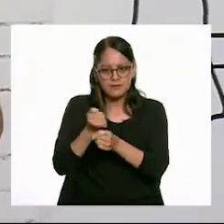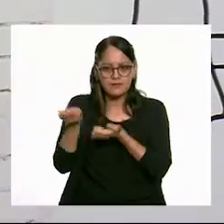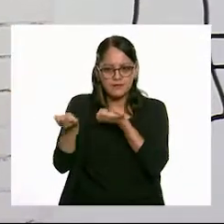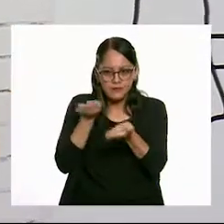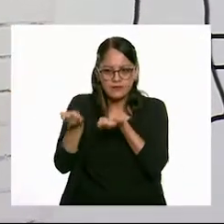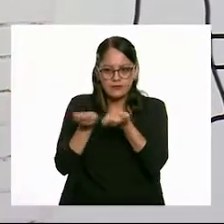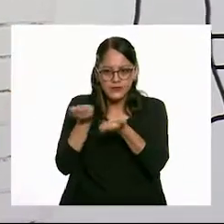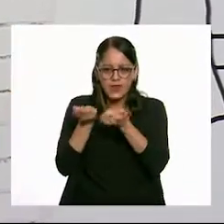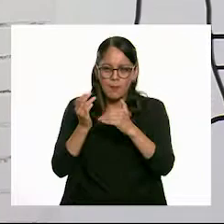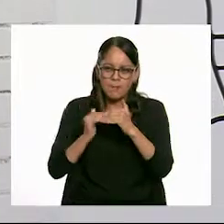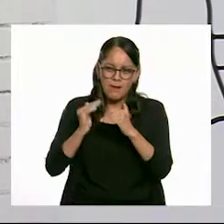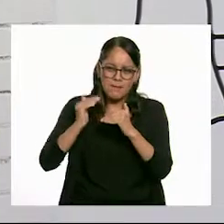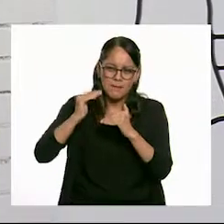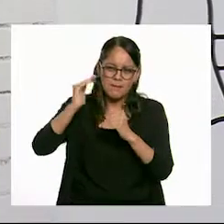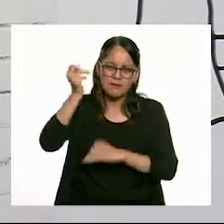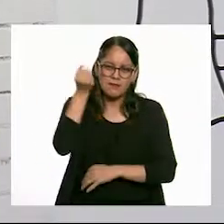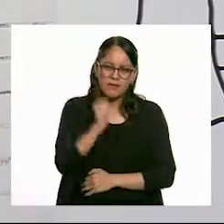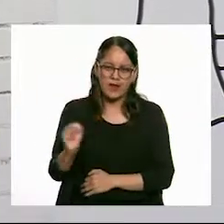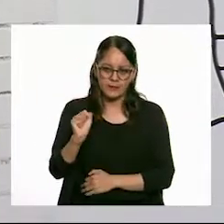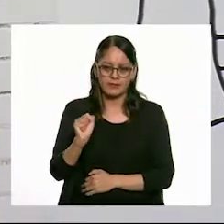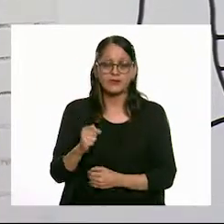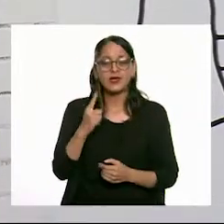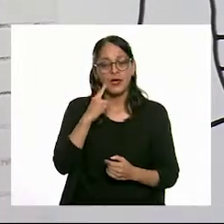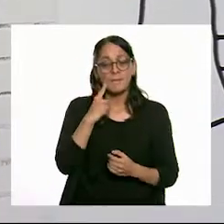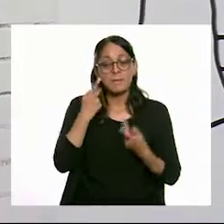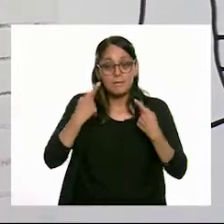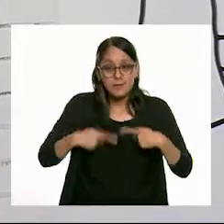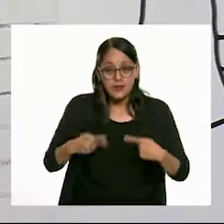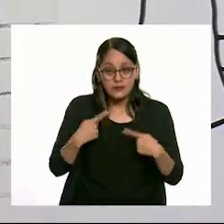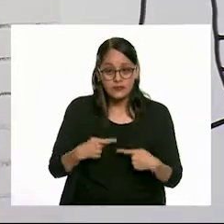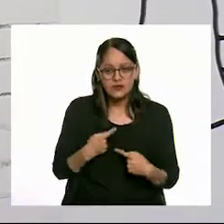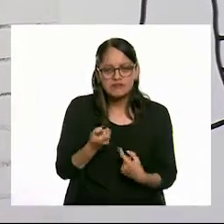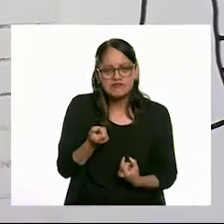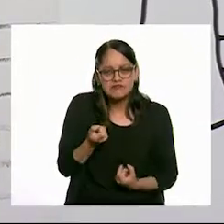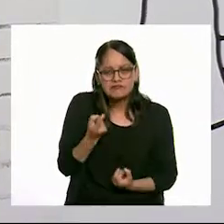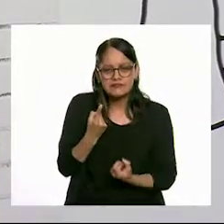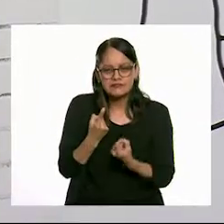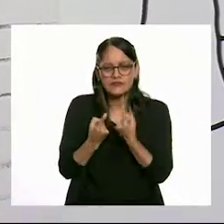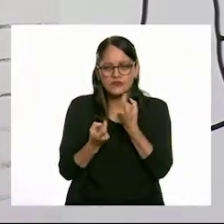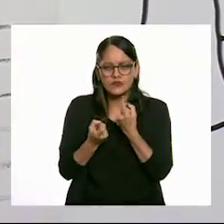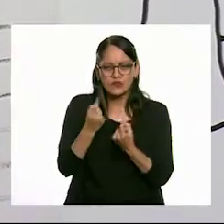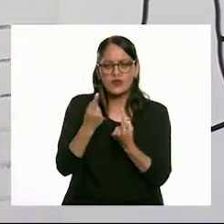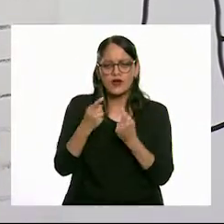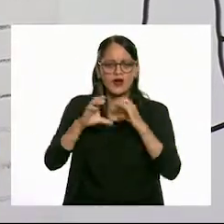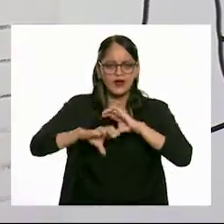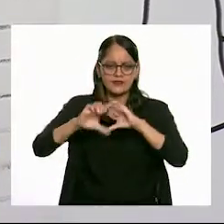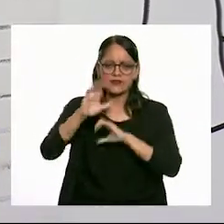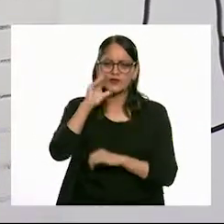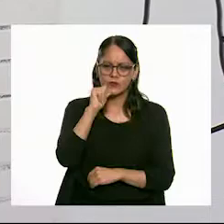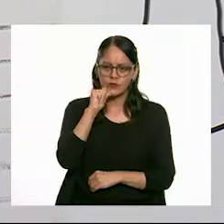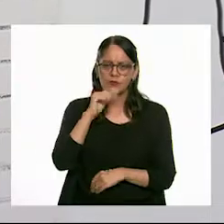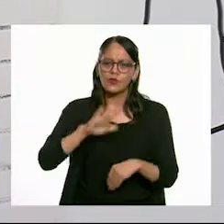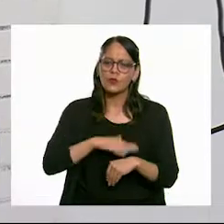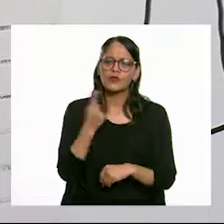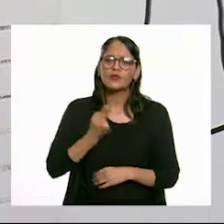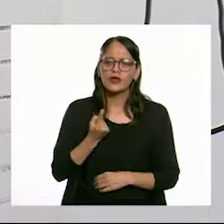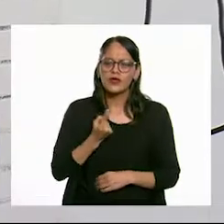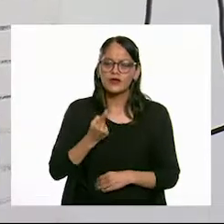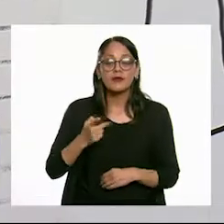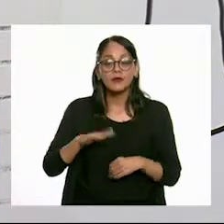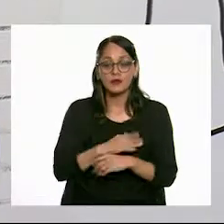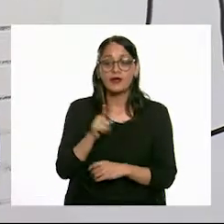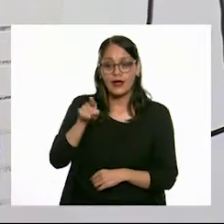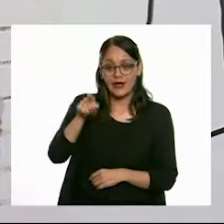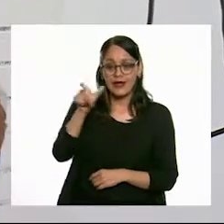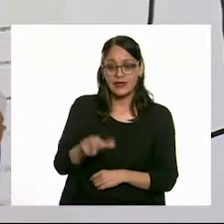máximo potencial. Te diría que muy poquitas personas no podrían cantar, y no es tanto por el instrumento vocal, sino porque